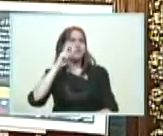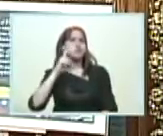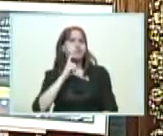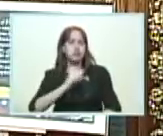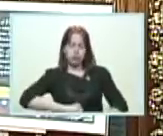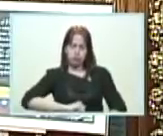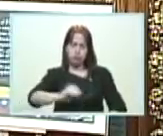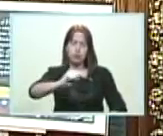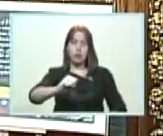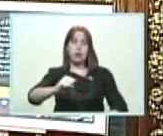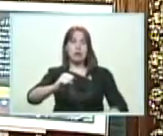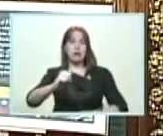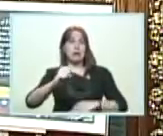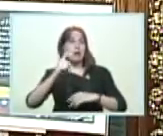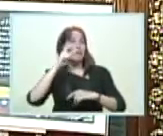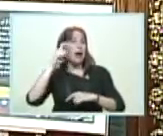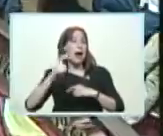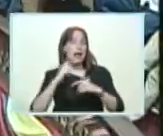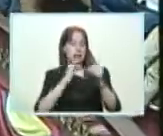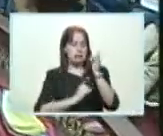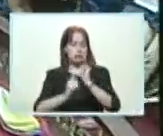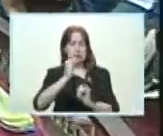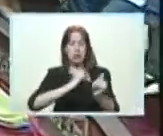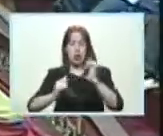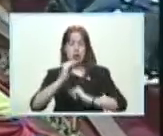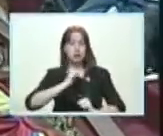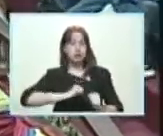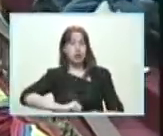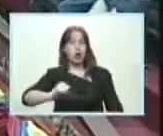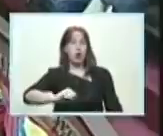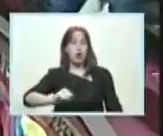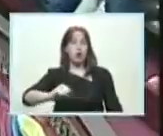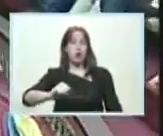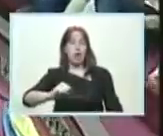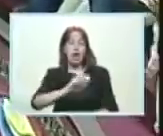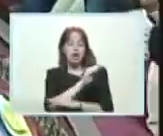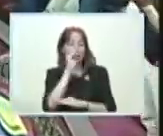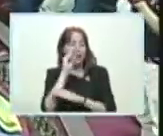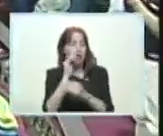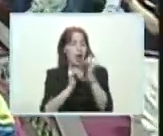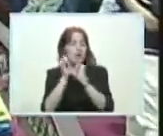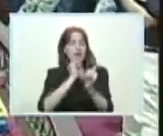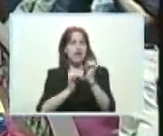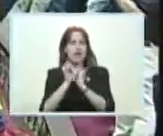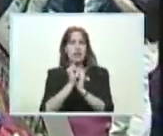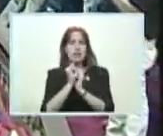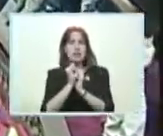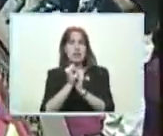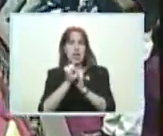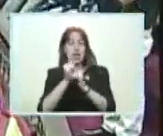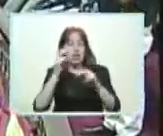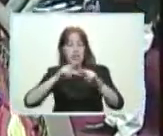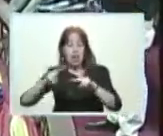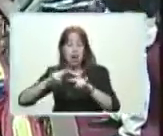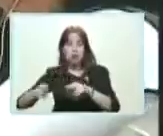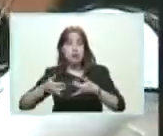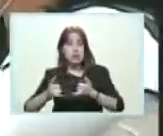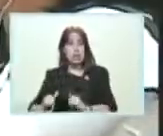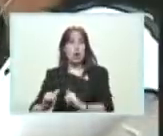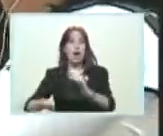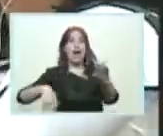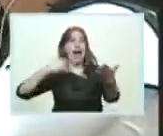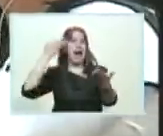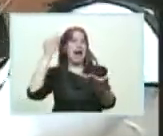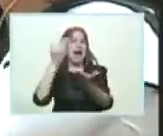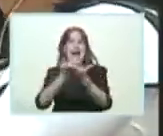la gestación, el embarazo, el parto, el cuidado de su vida, de sus hijos, hasta